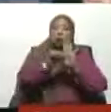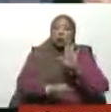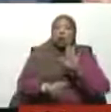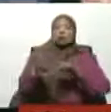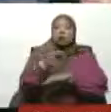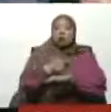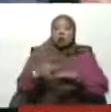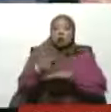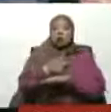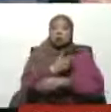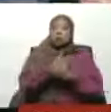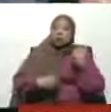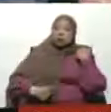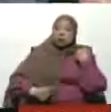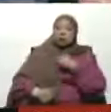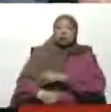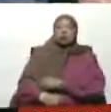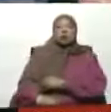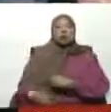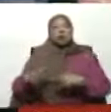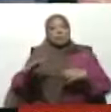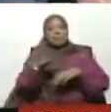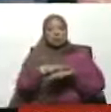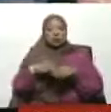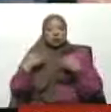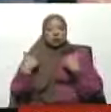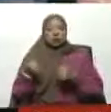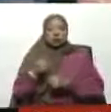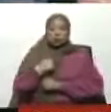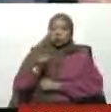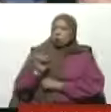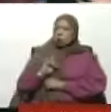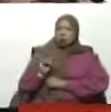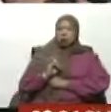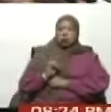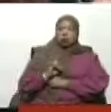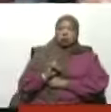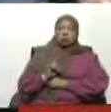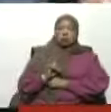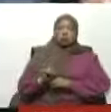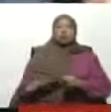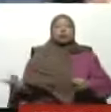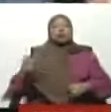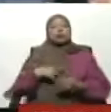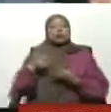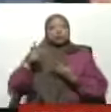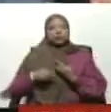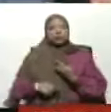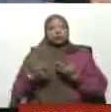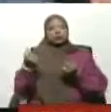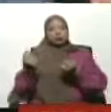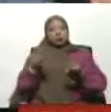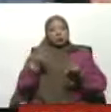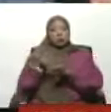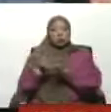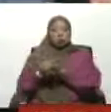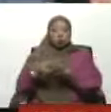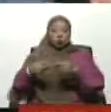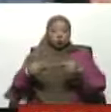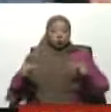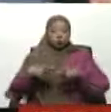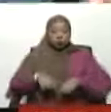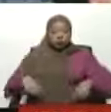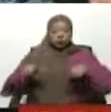dijeron, eso es el Ministerio de Salud, yo no soy Ministerio de Salud. Cuando el pueblo le planteó temas de financiamiento agrícola, arregló